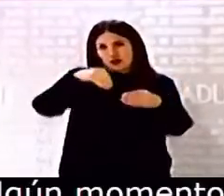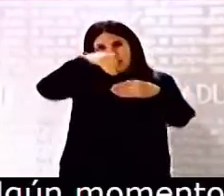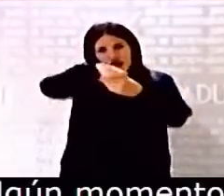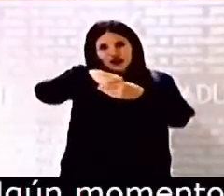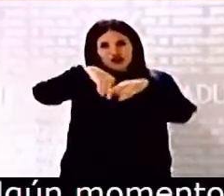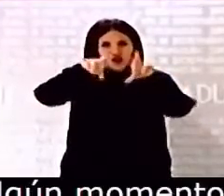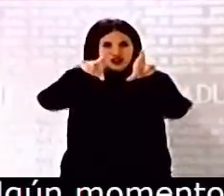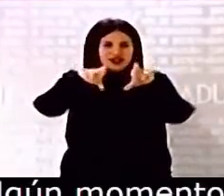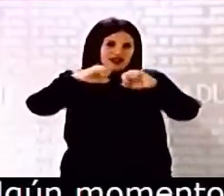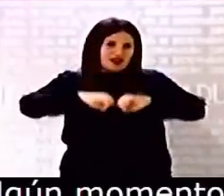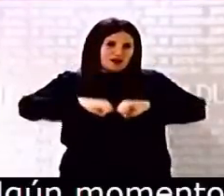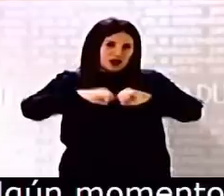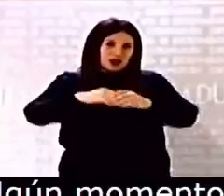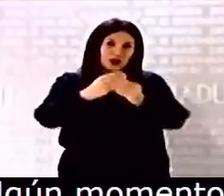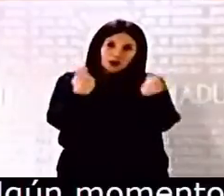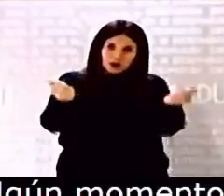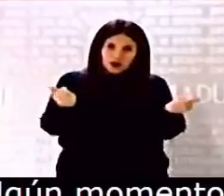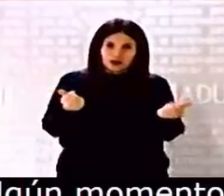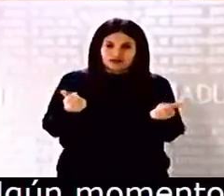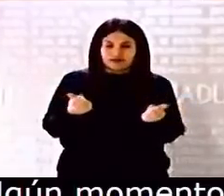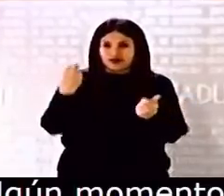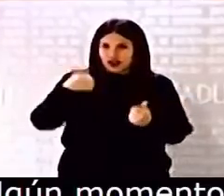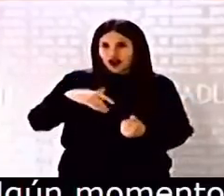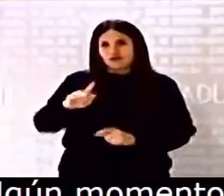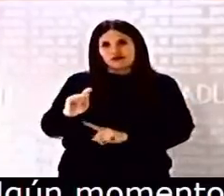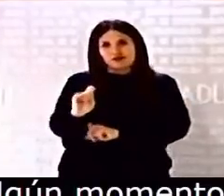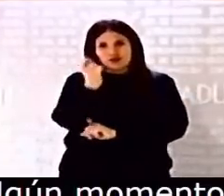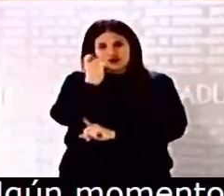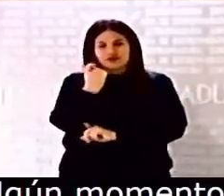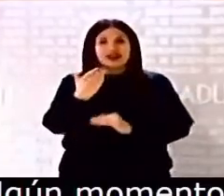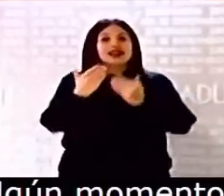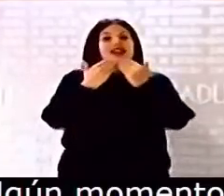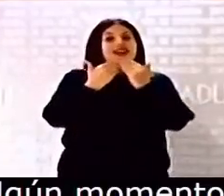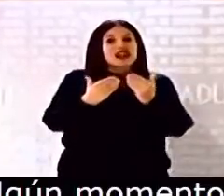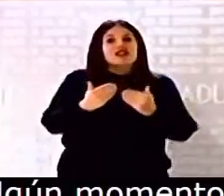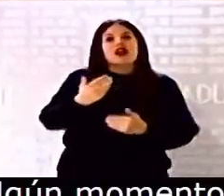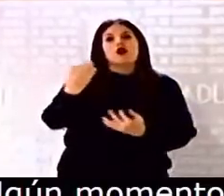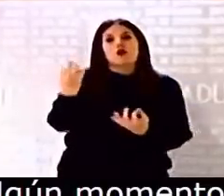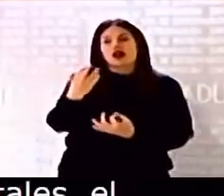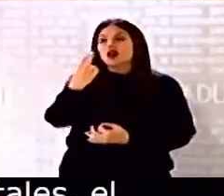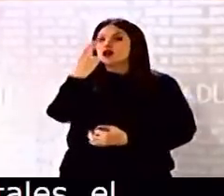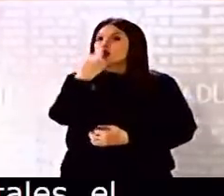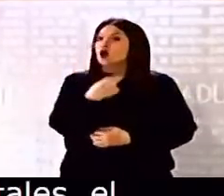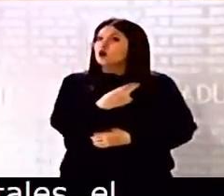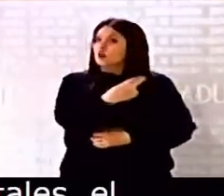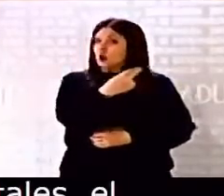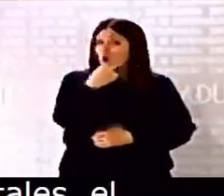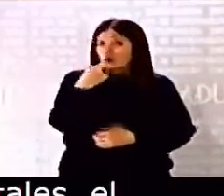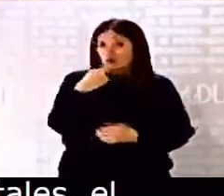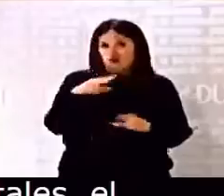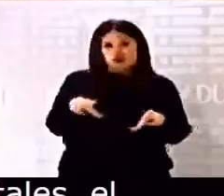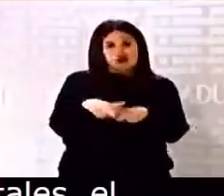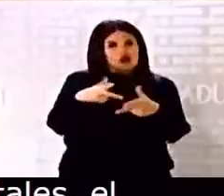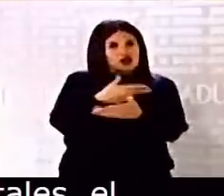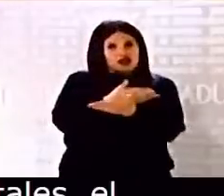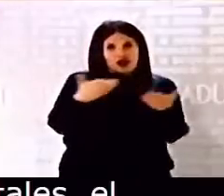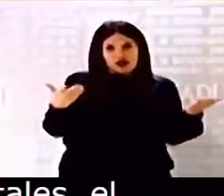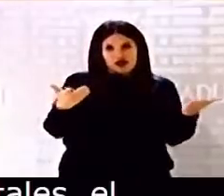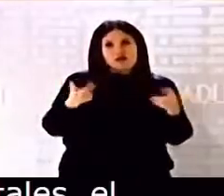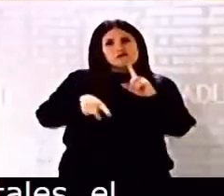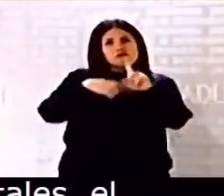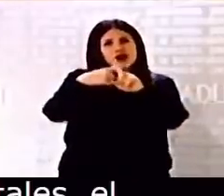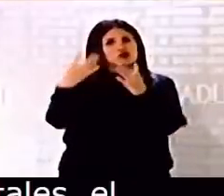es gracias a dos cosas fundamentales. Uno, el compromiso que han tenido toda la sociedad, todos nuestros